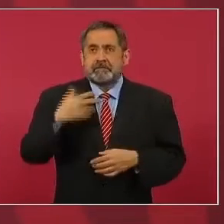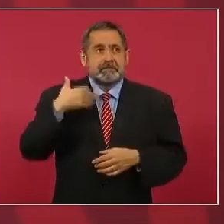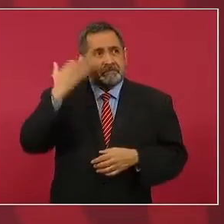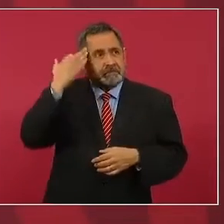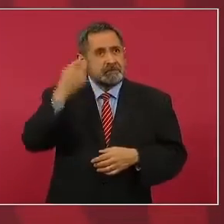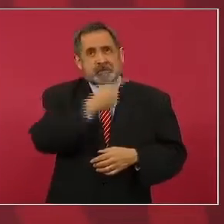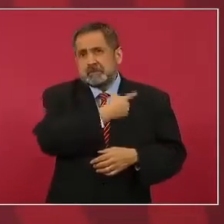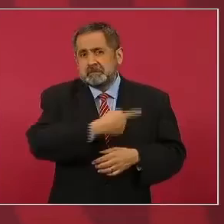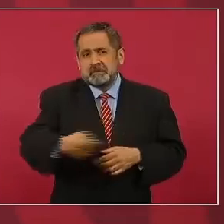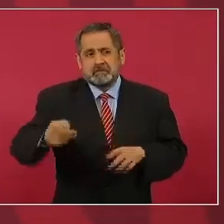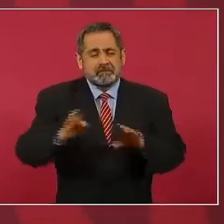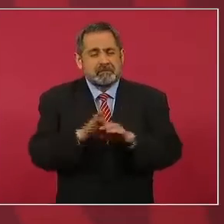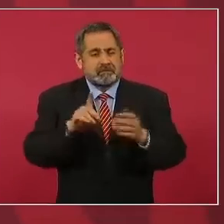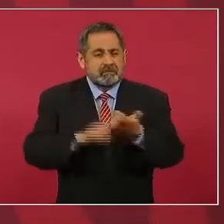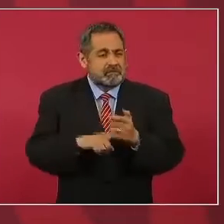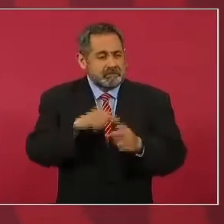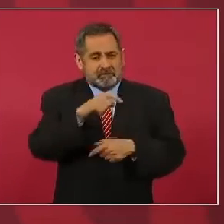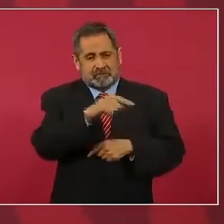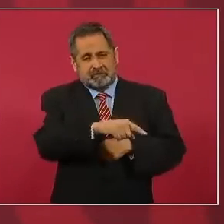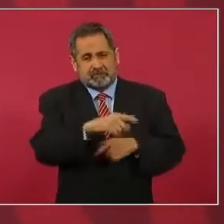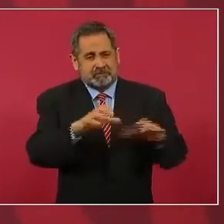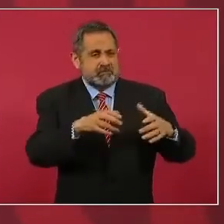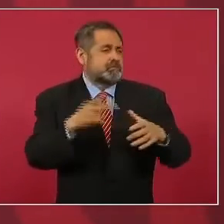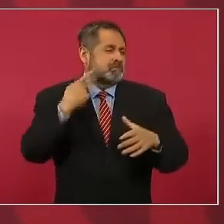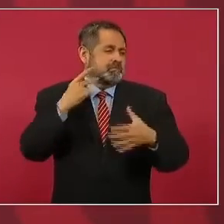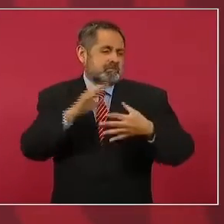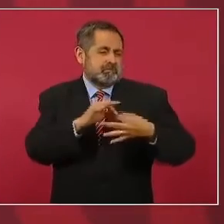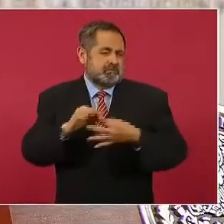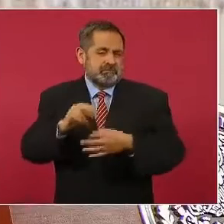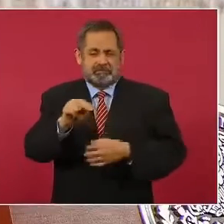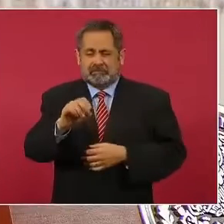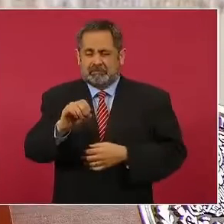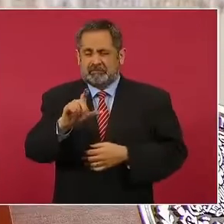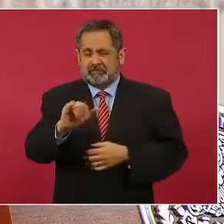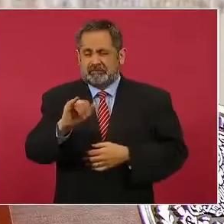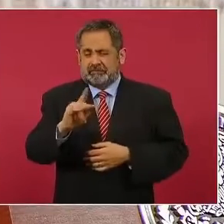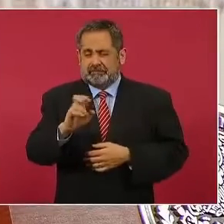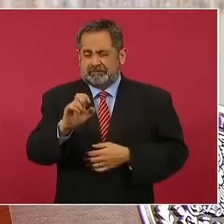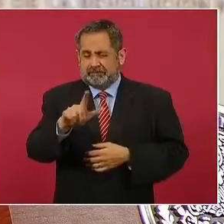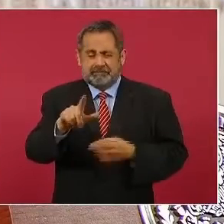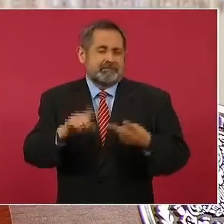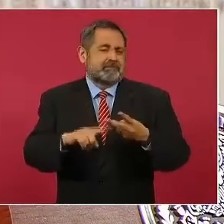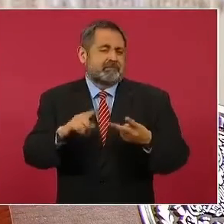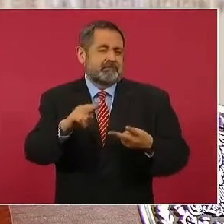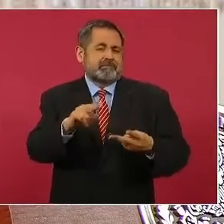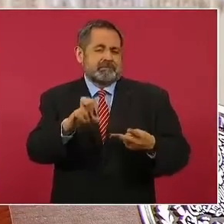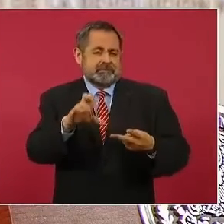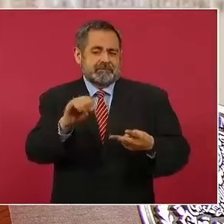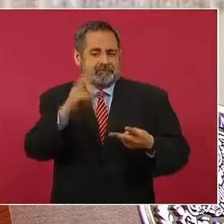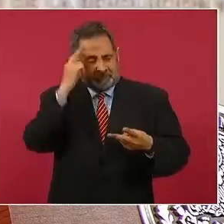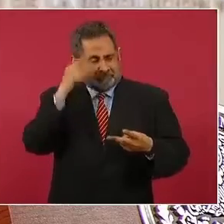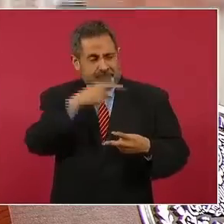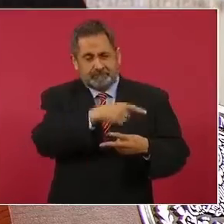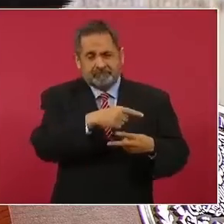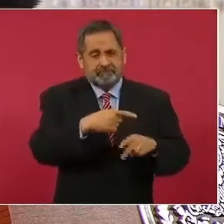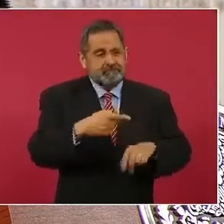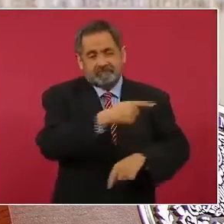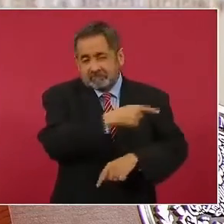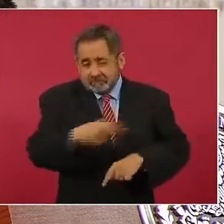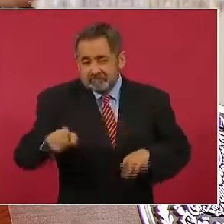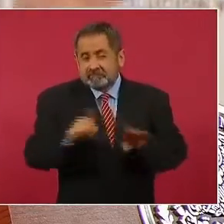durante todo el tiempo de predominio de la política neoliberal o neoporfirista, también